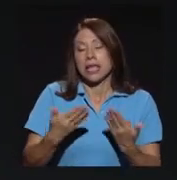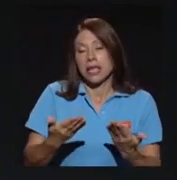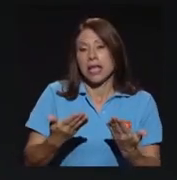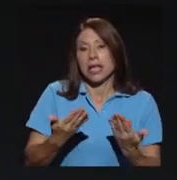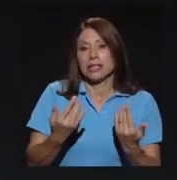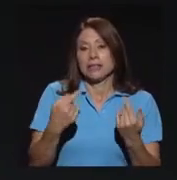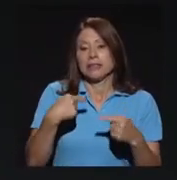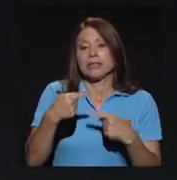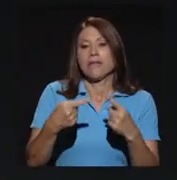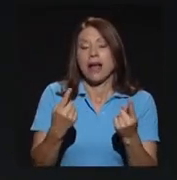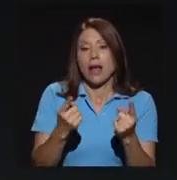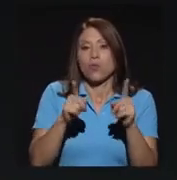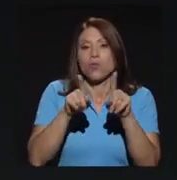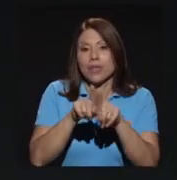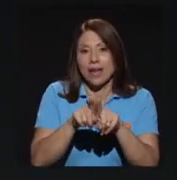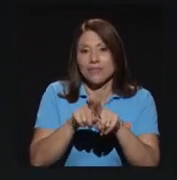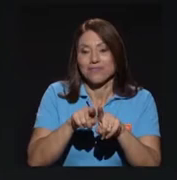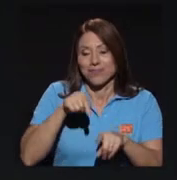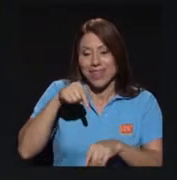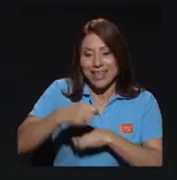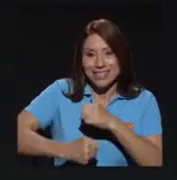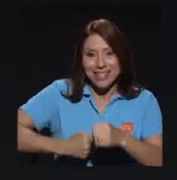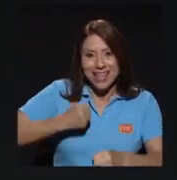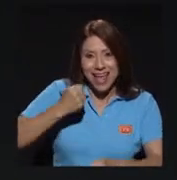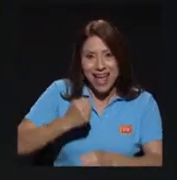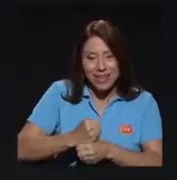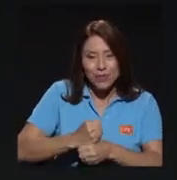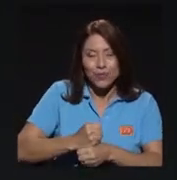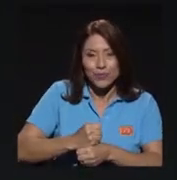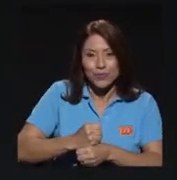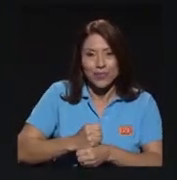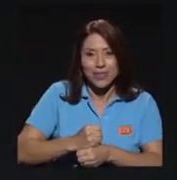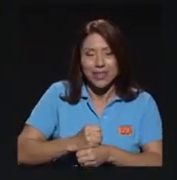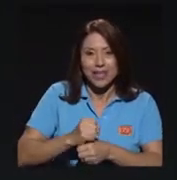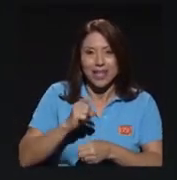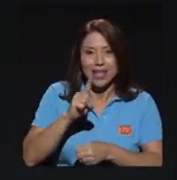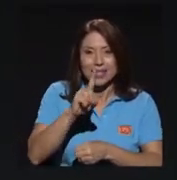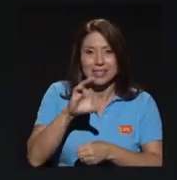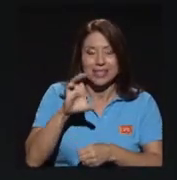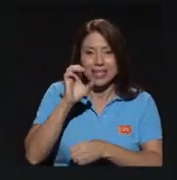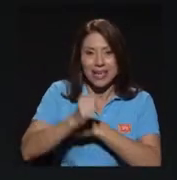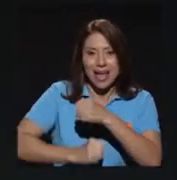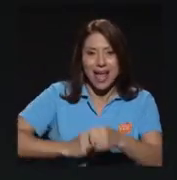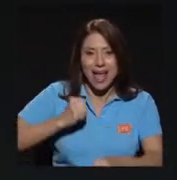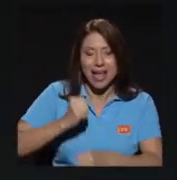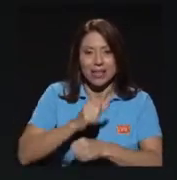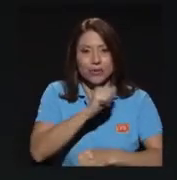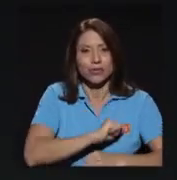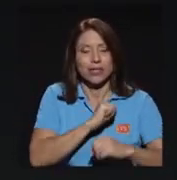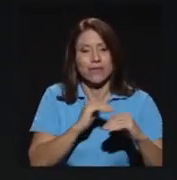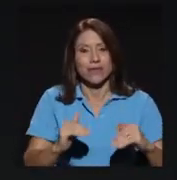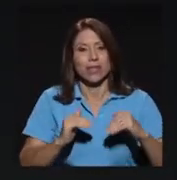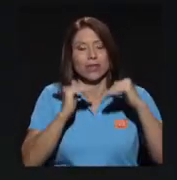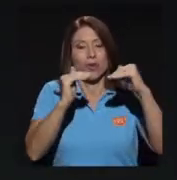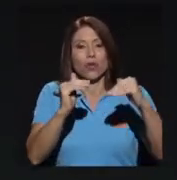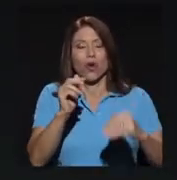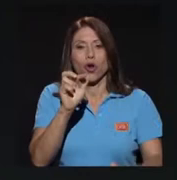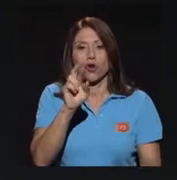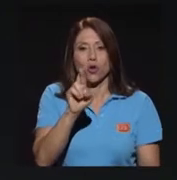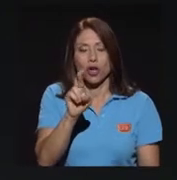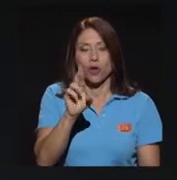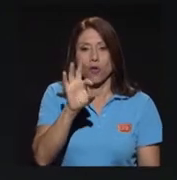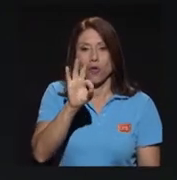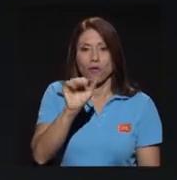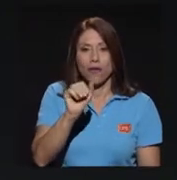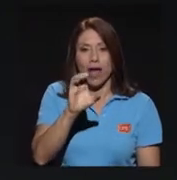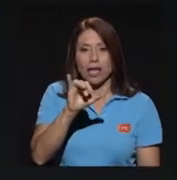lado tenemos este año el centenario de el rector facio cuyo nombre llegó a este campus